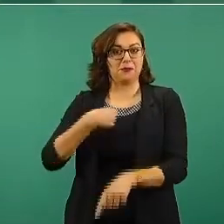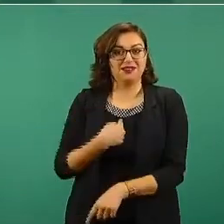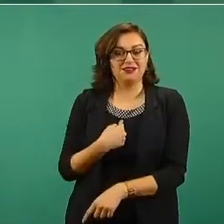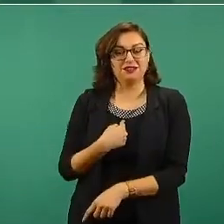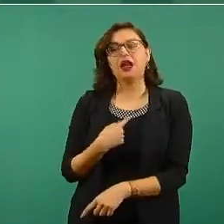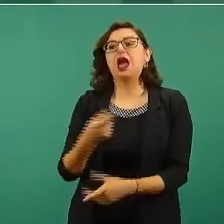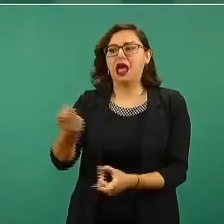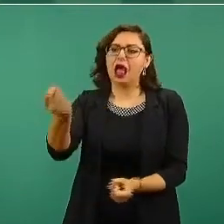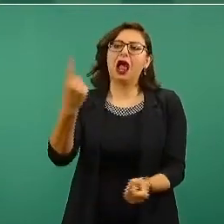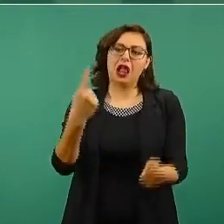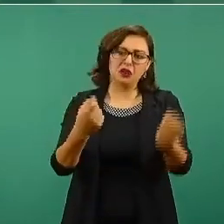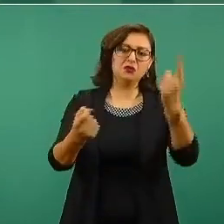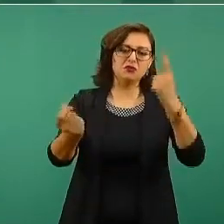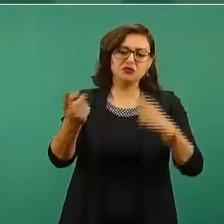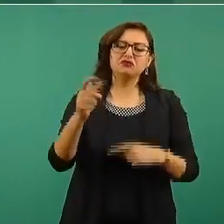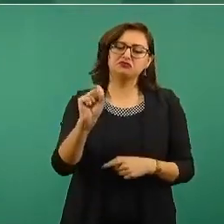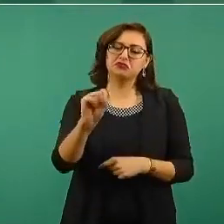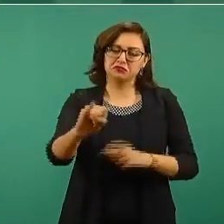pues cayeron